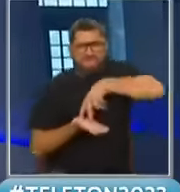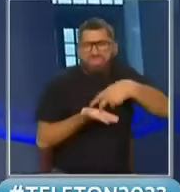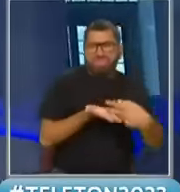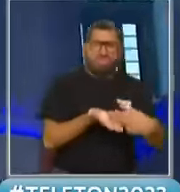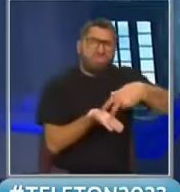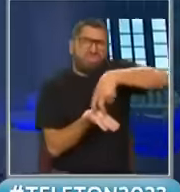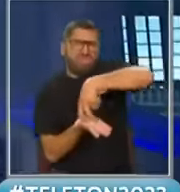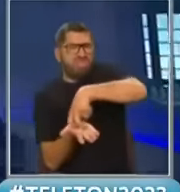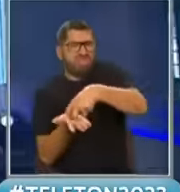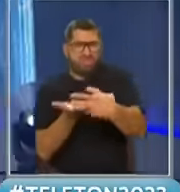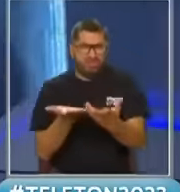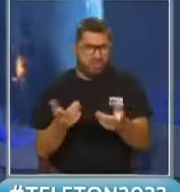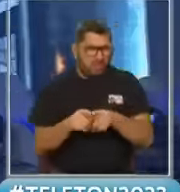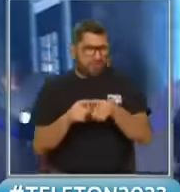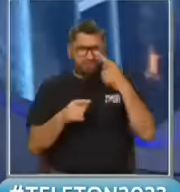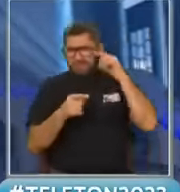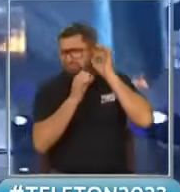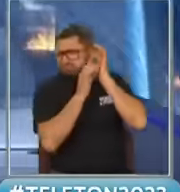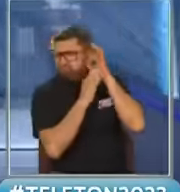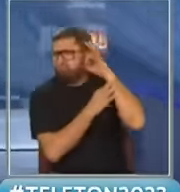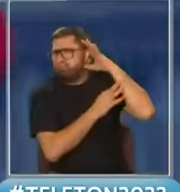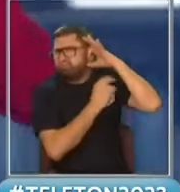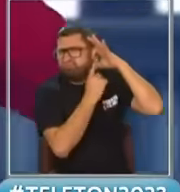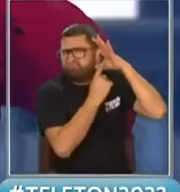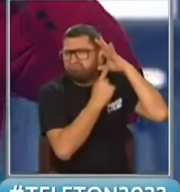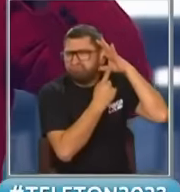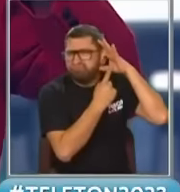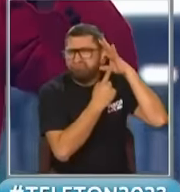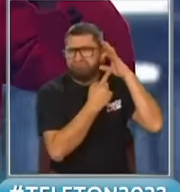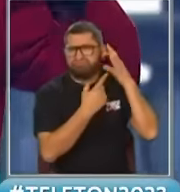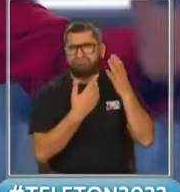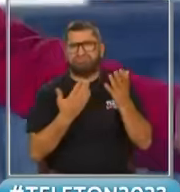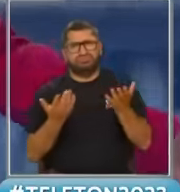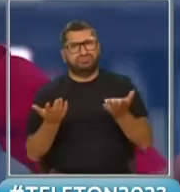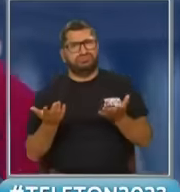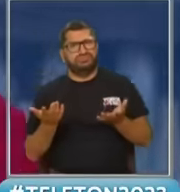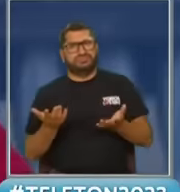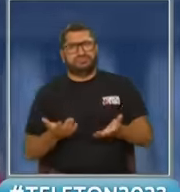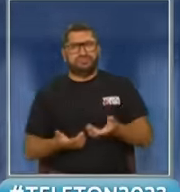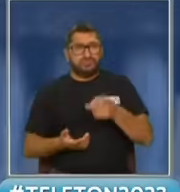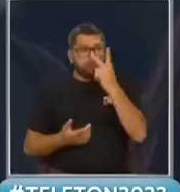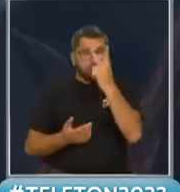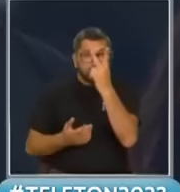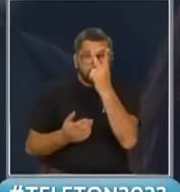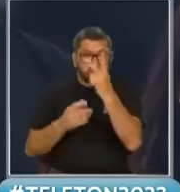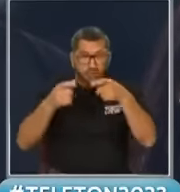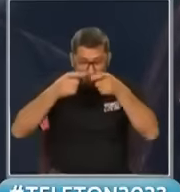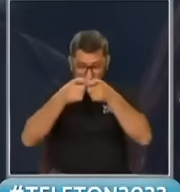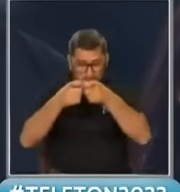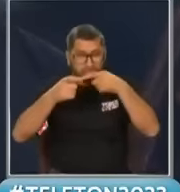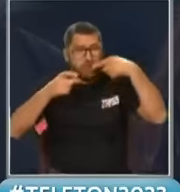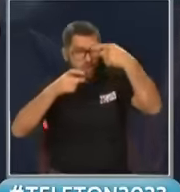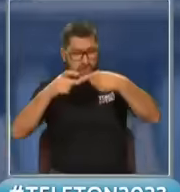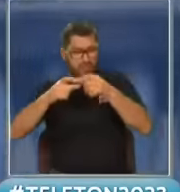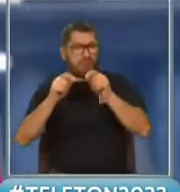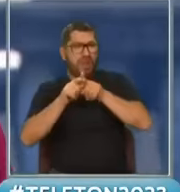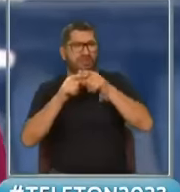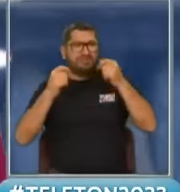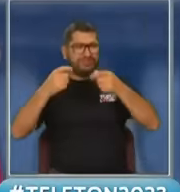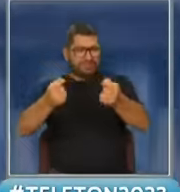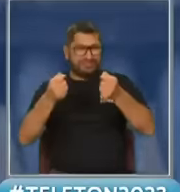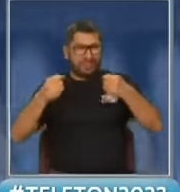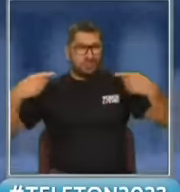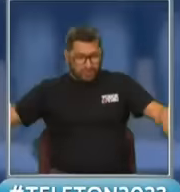Otro se puso expansiones. Se puso dos ruedas de tractor. ¡De